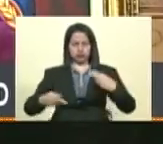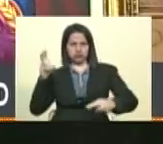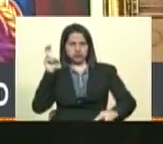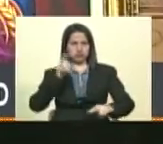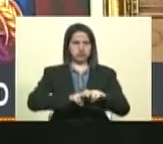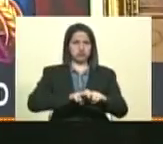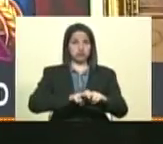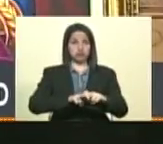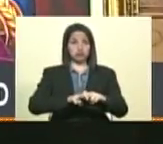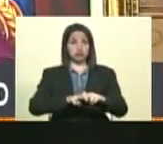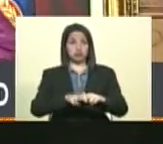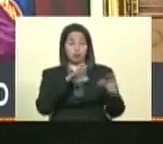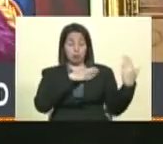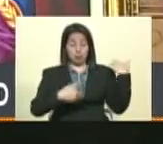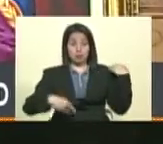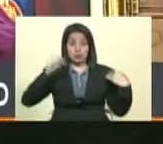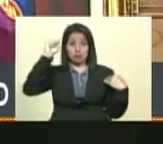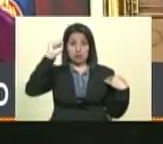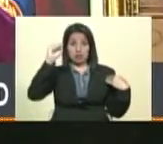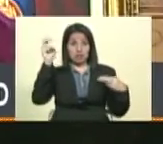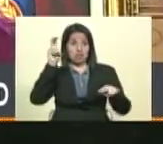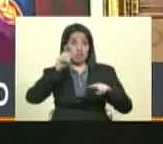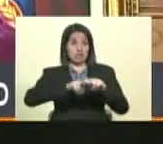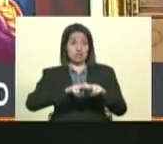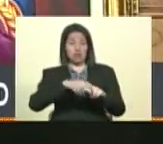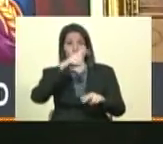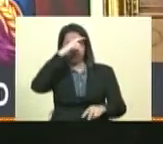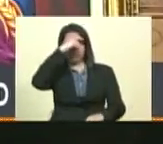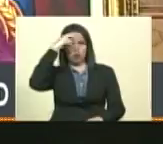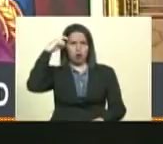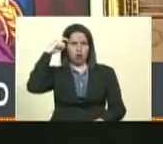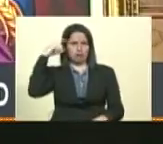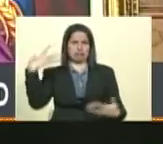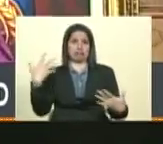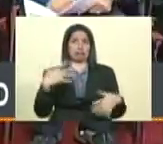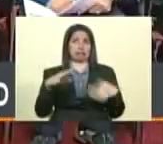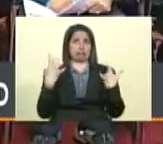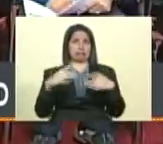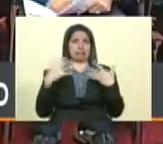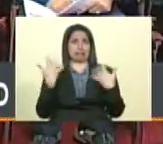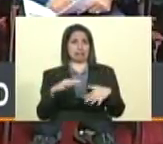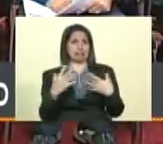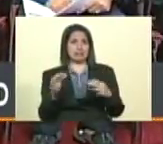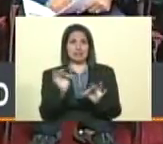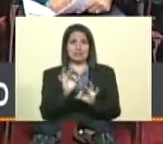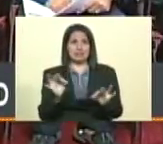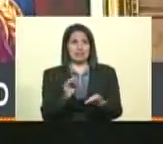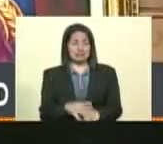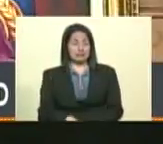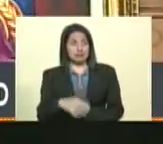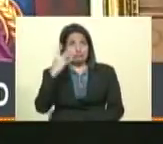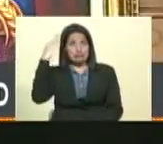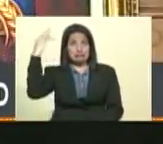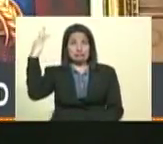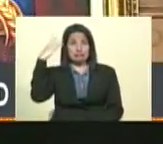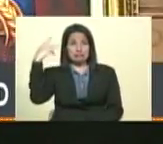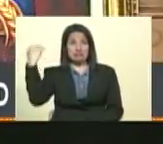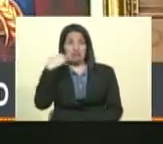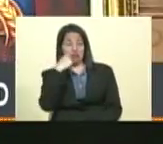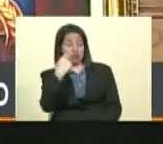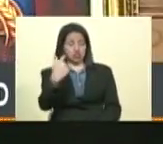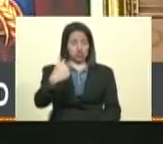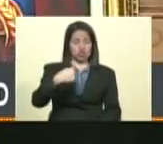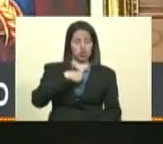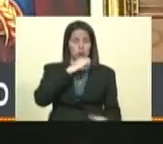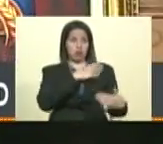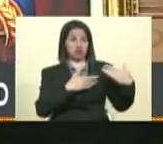como presidente de la República estuviera sentado Julio Borges? Imagínenselo. porque él dice que va a ser